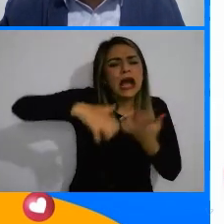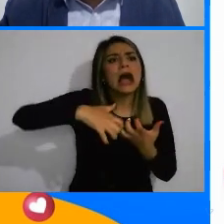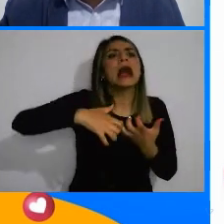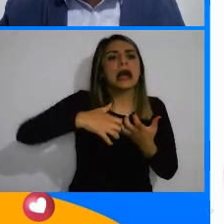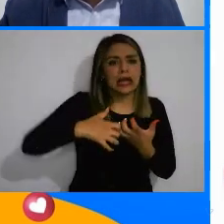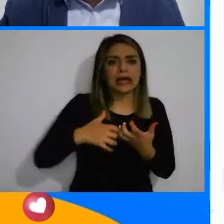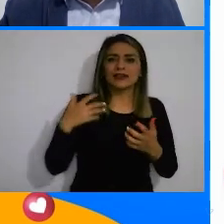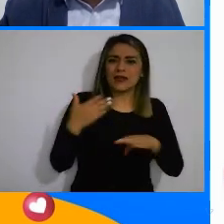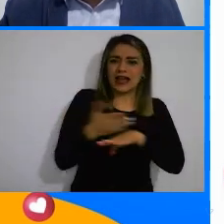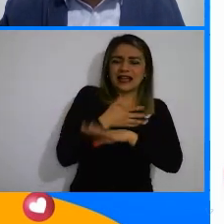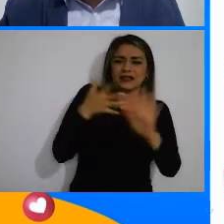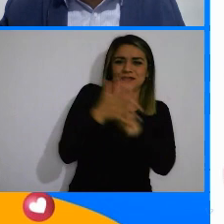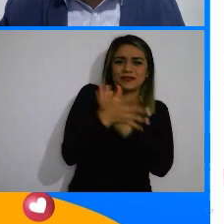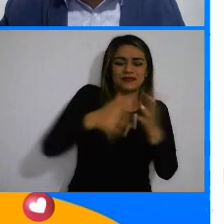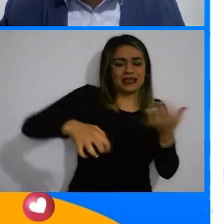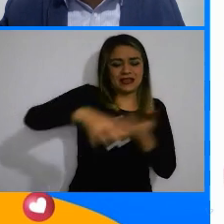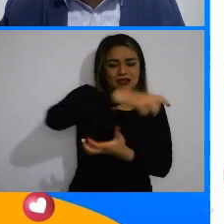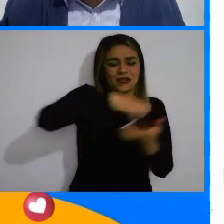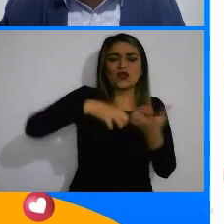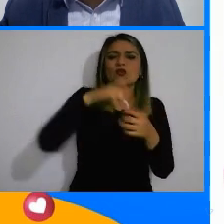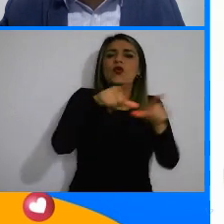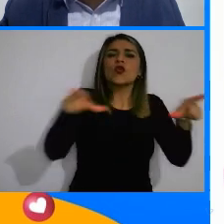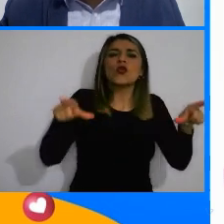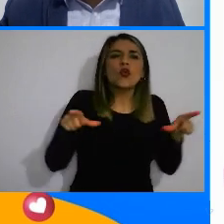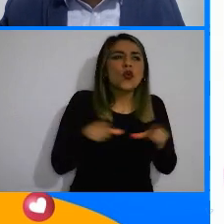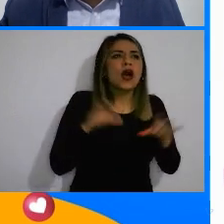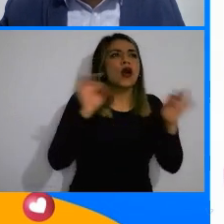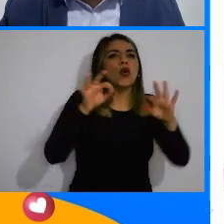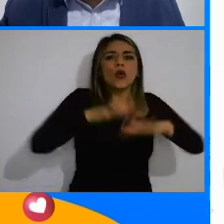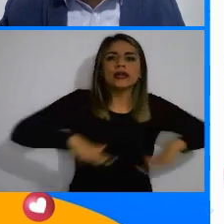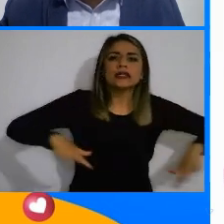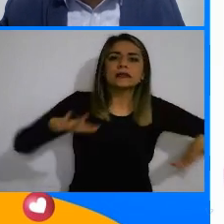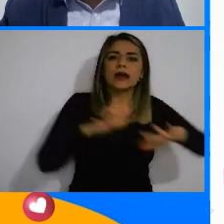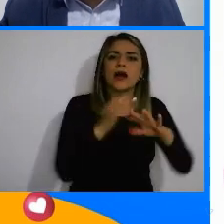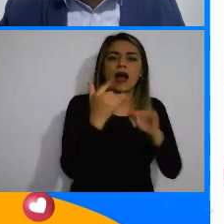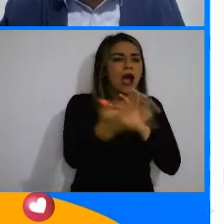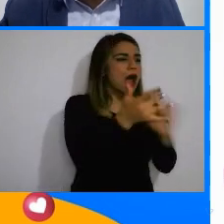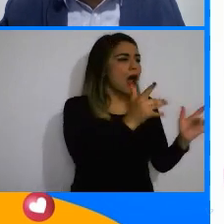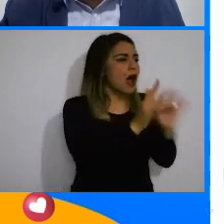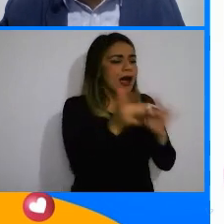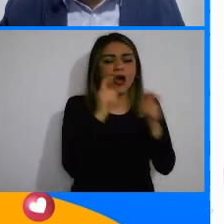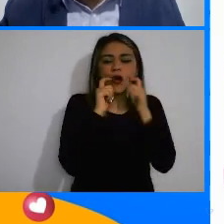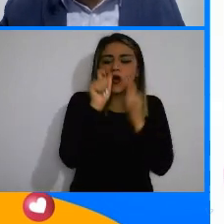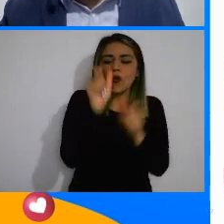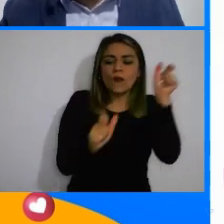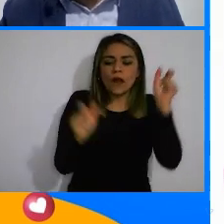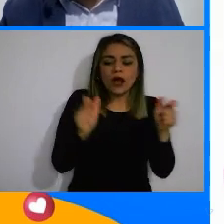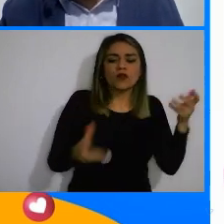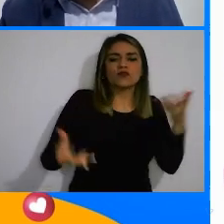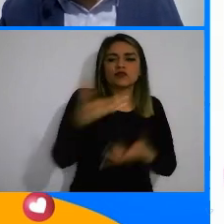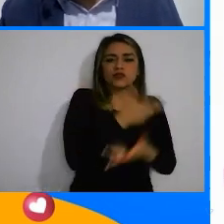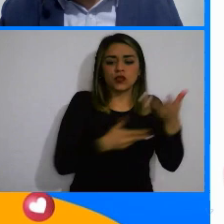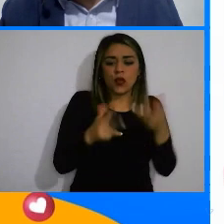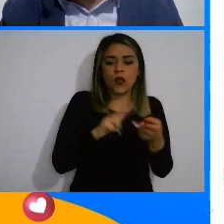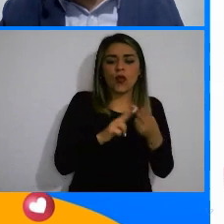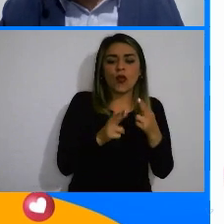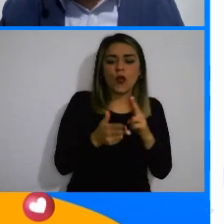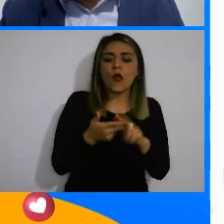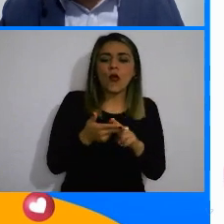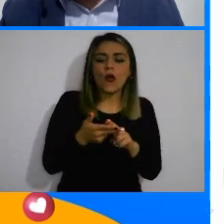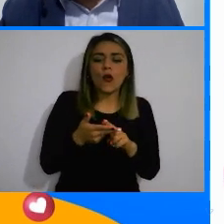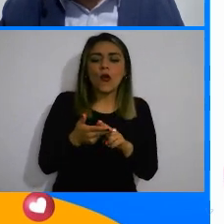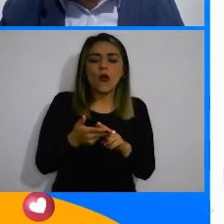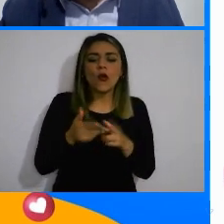se los contaba, el ecosistema es el lugar o es el espacio donde interactúan los seres vivos, o sea, las comunidades de seres